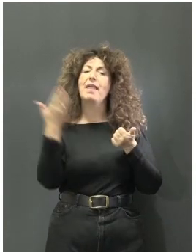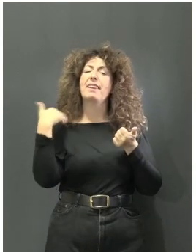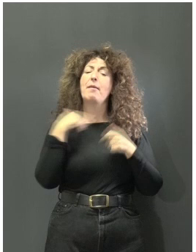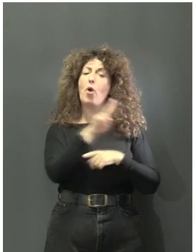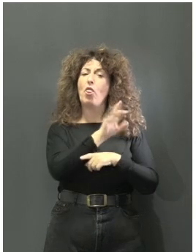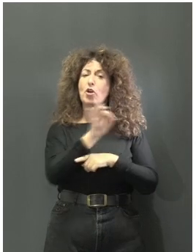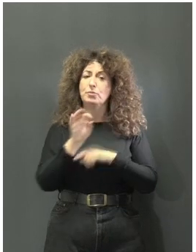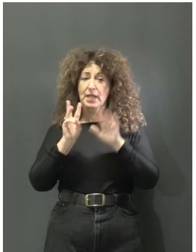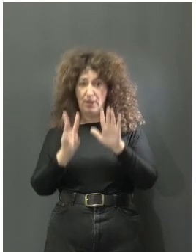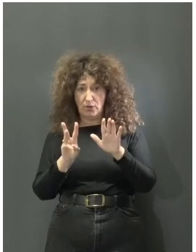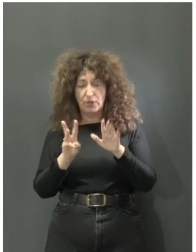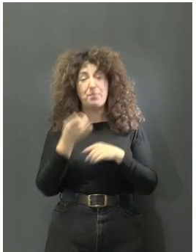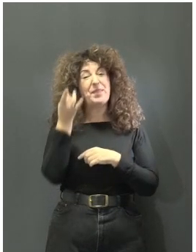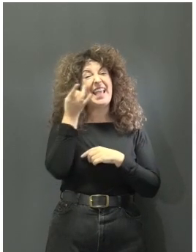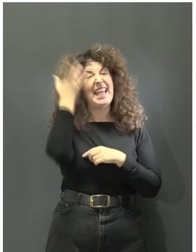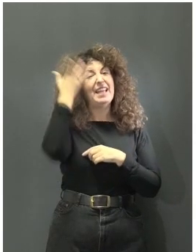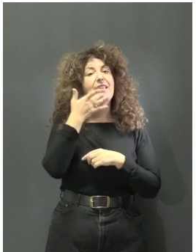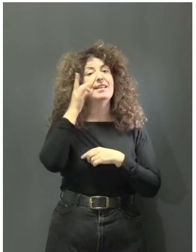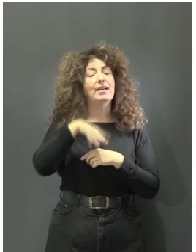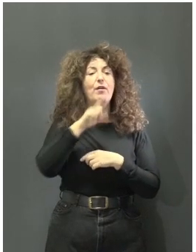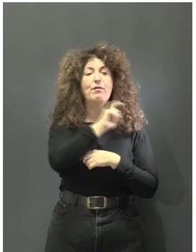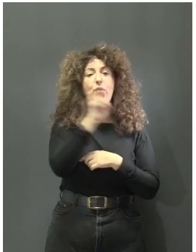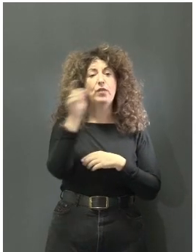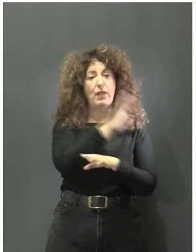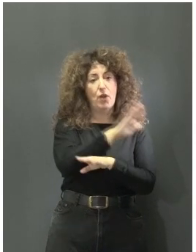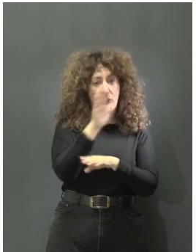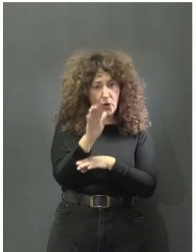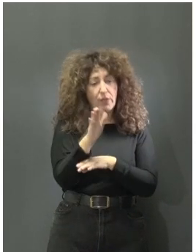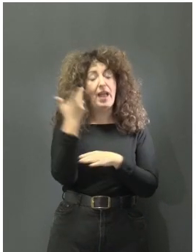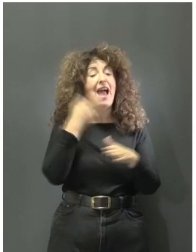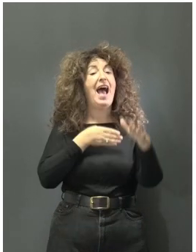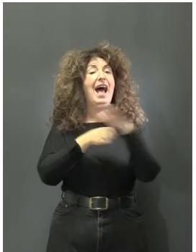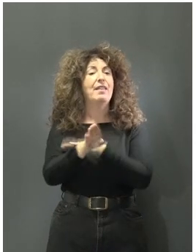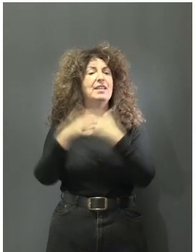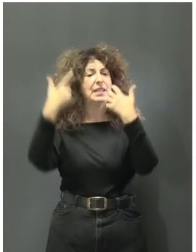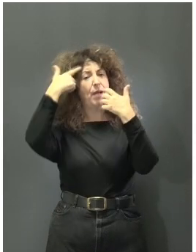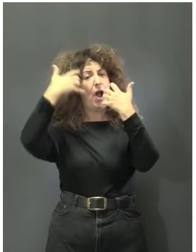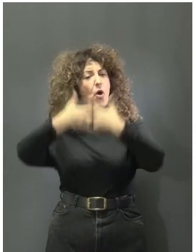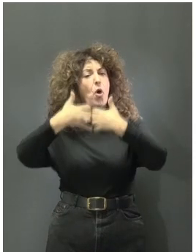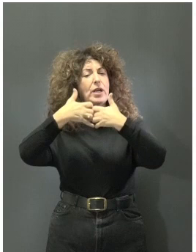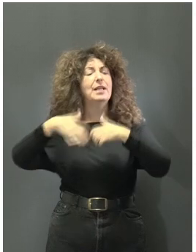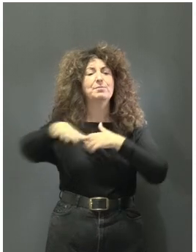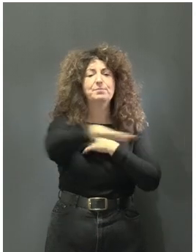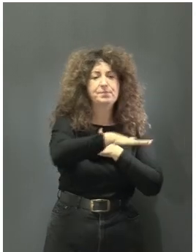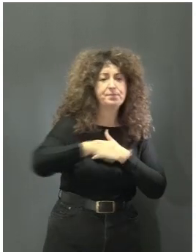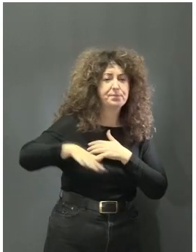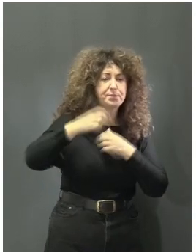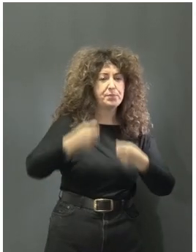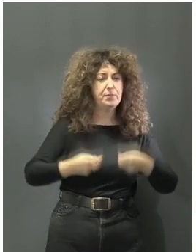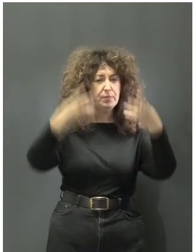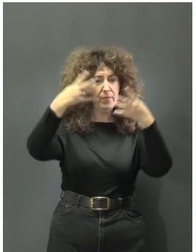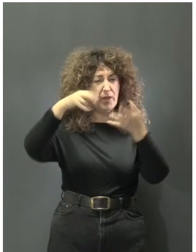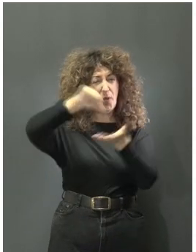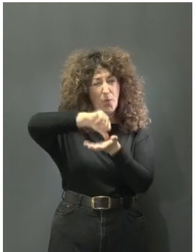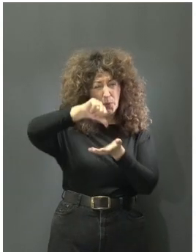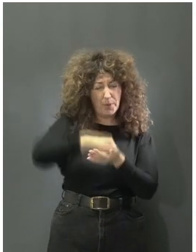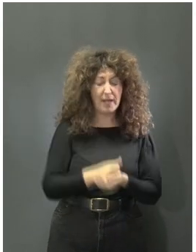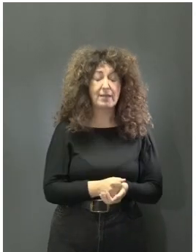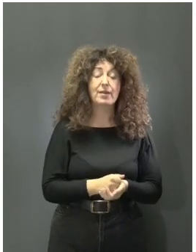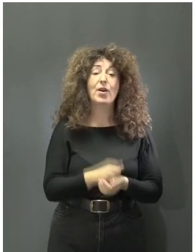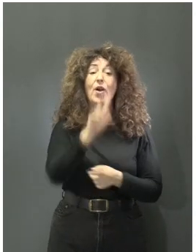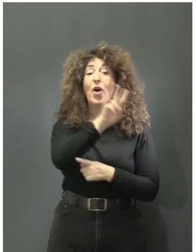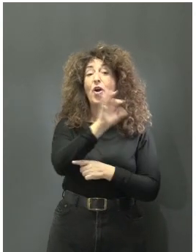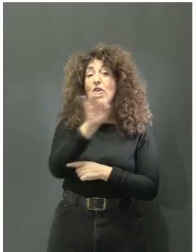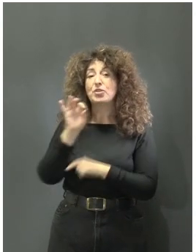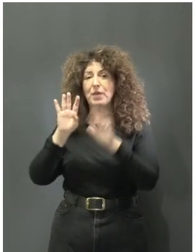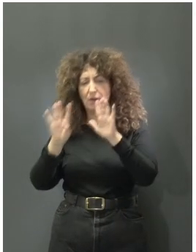una iniciativa de la Fundación 11 sobre accesibilidad cognitiva en el entorno urbano. En el 2009 salió un documento que tenía mucho valor,